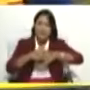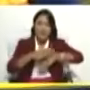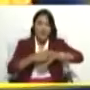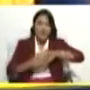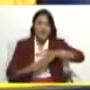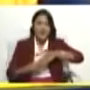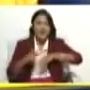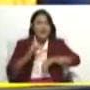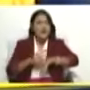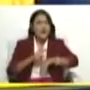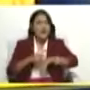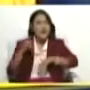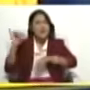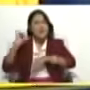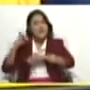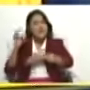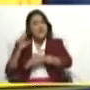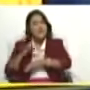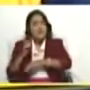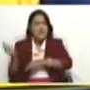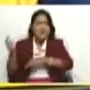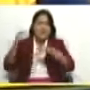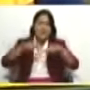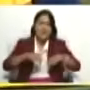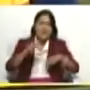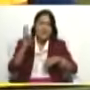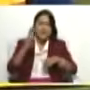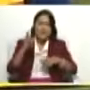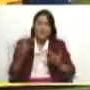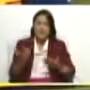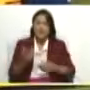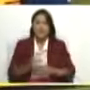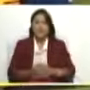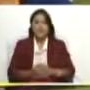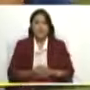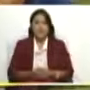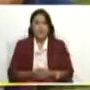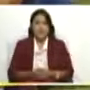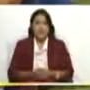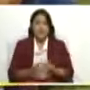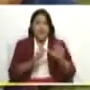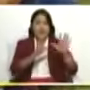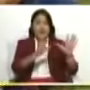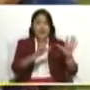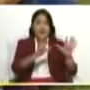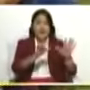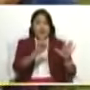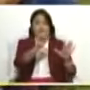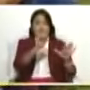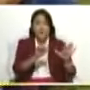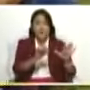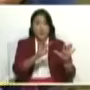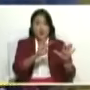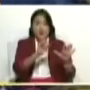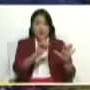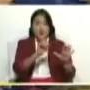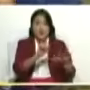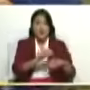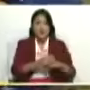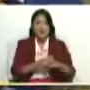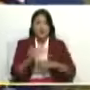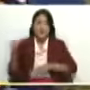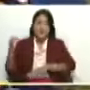qué hora salieron de chile 11:40 chilena 10:4 10:40 hora venezolana Y